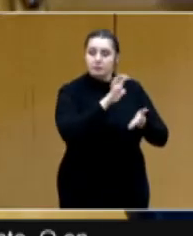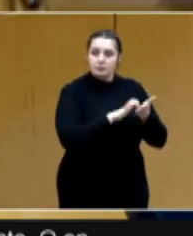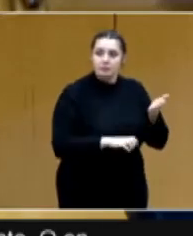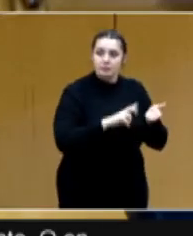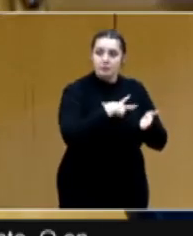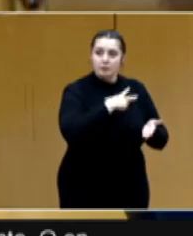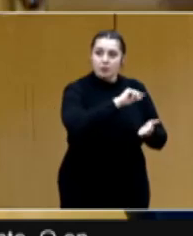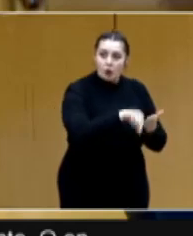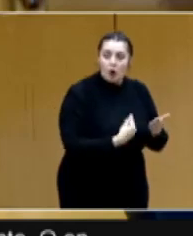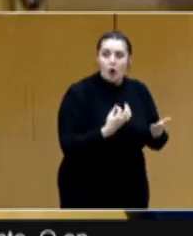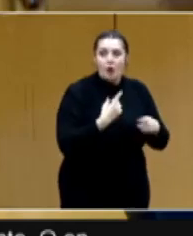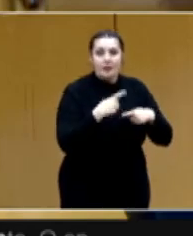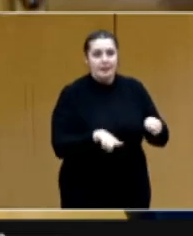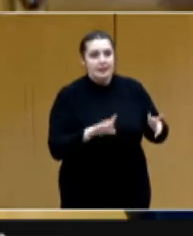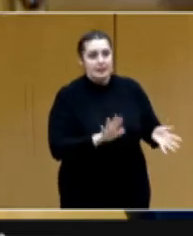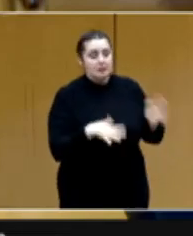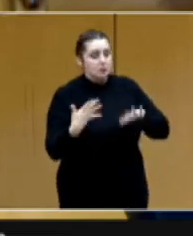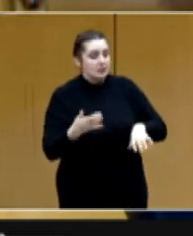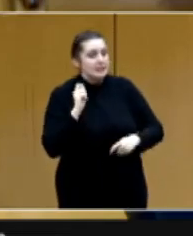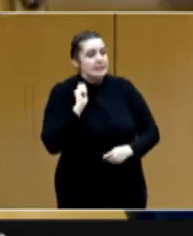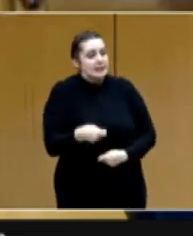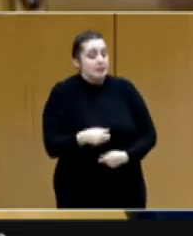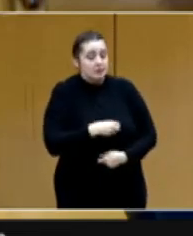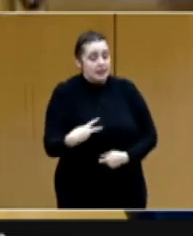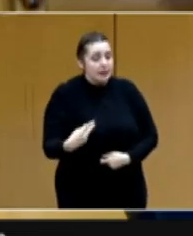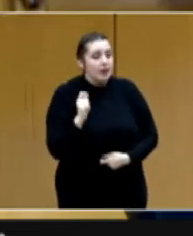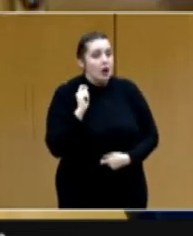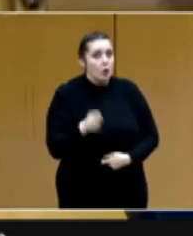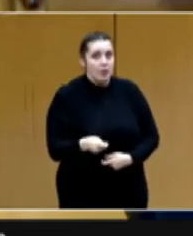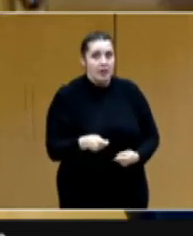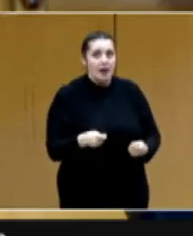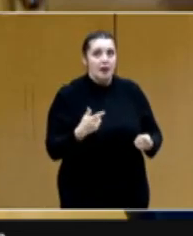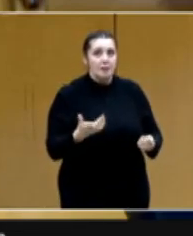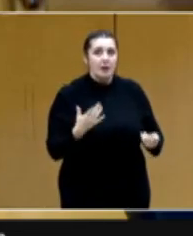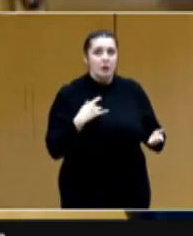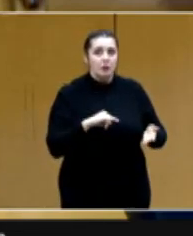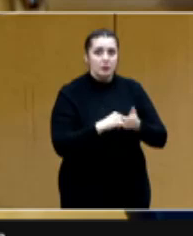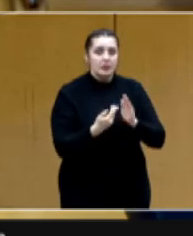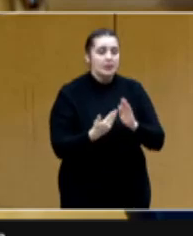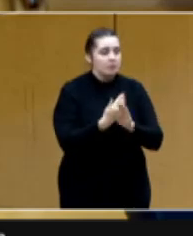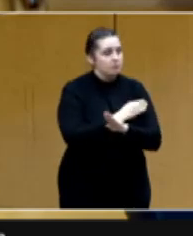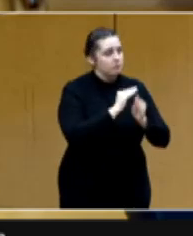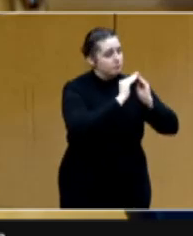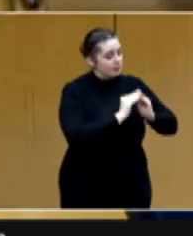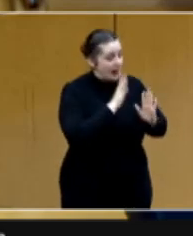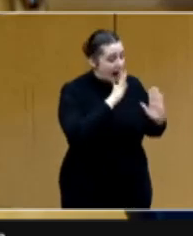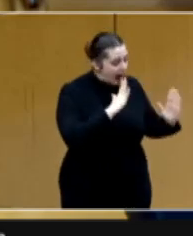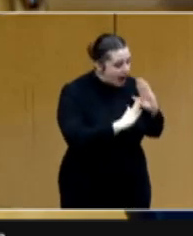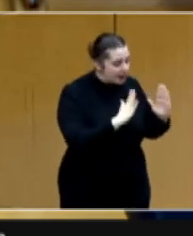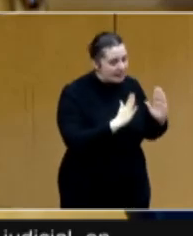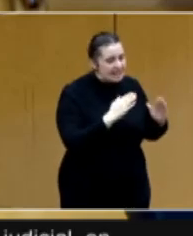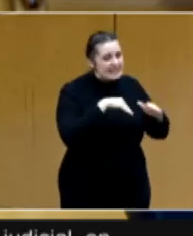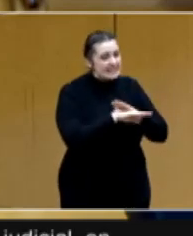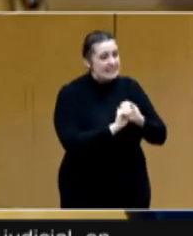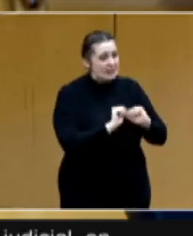sentencia judicial en cualquier caso para terminar en nuestro anteproyecto en este momento la visión de las avaluadas parte de la